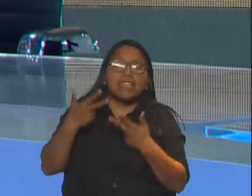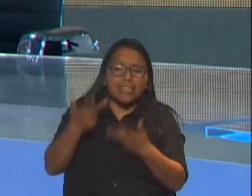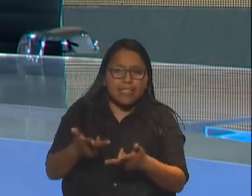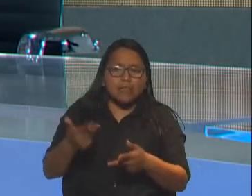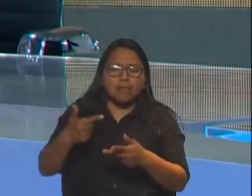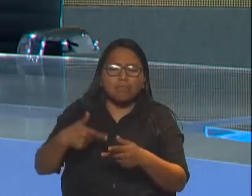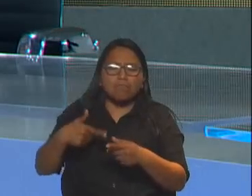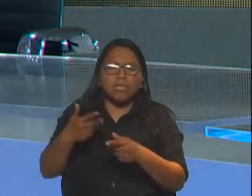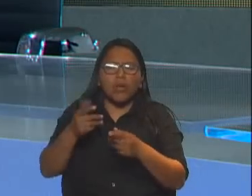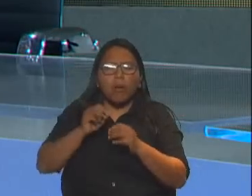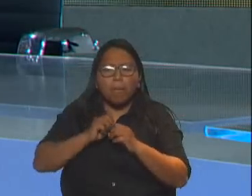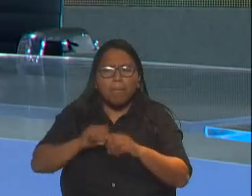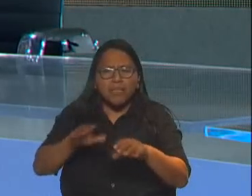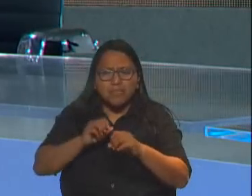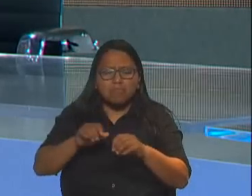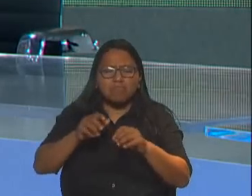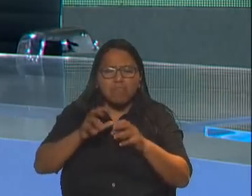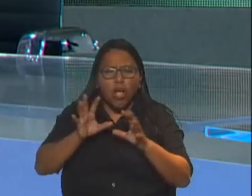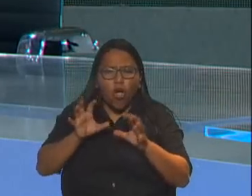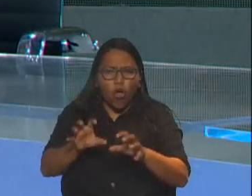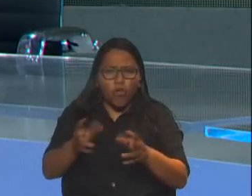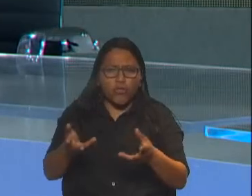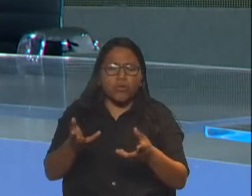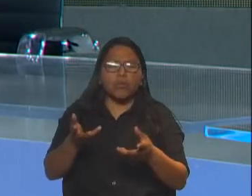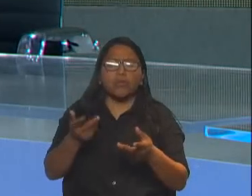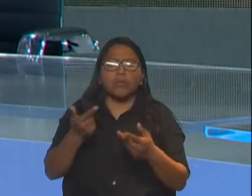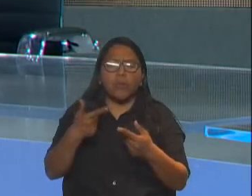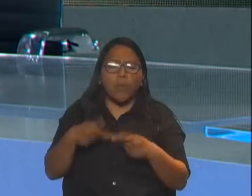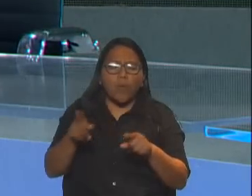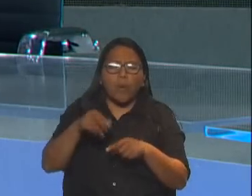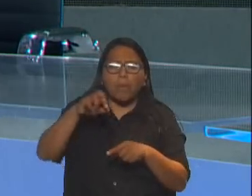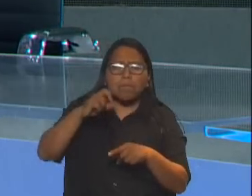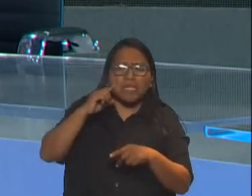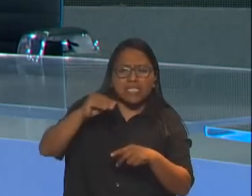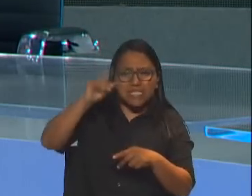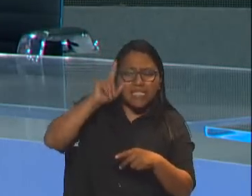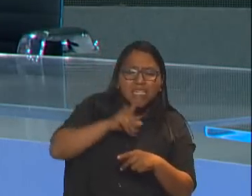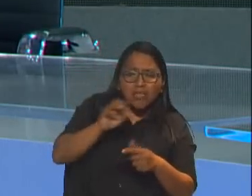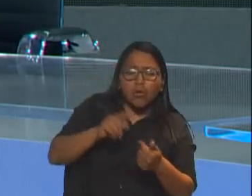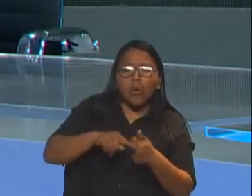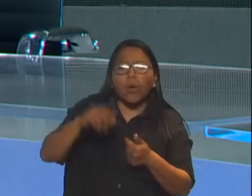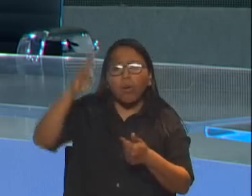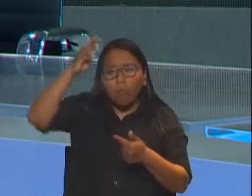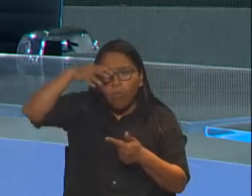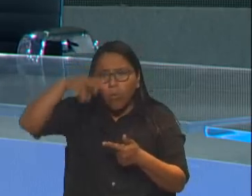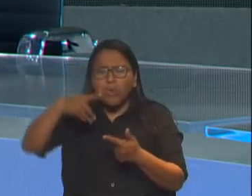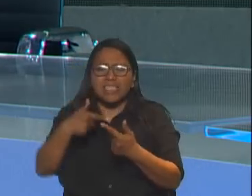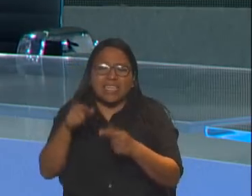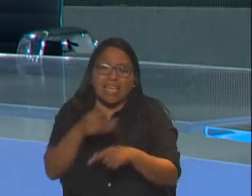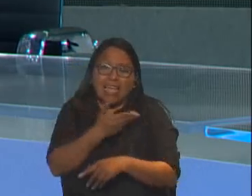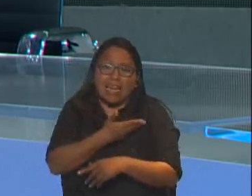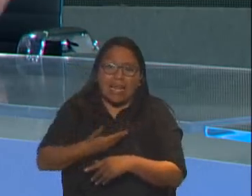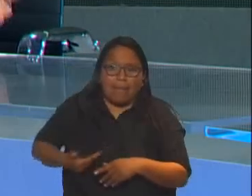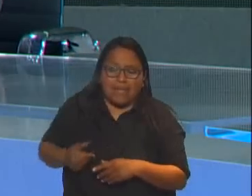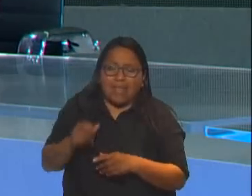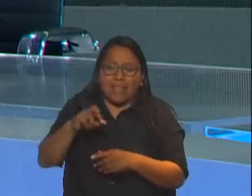lanza mensajes de odio odio hoy repasamos lo que decía miguel ángel pichetto repasábamos también lo que dijo patricia bulrich que es la presidenta del pro